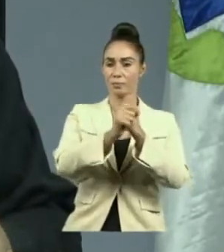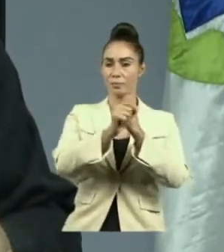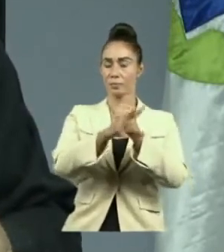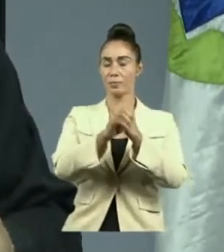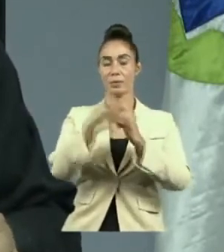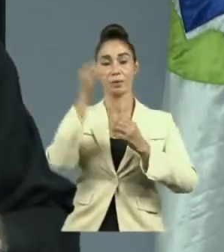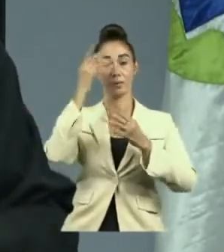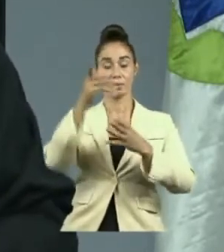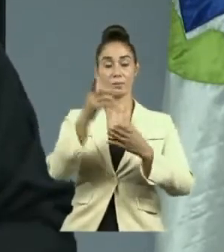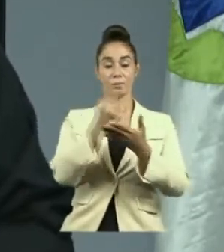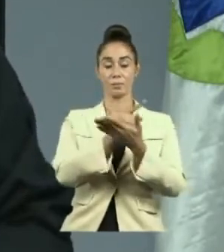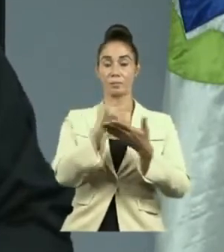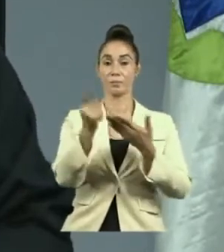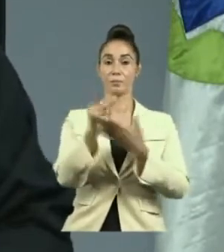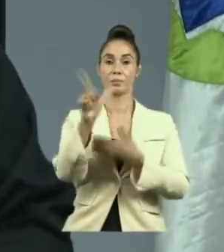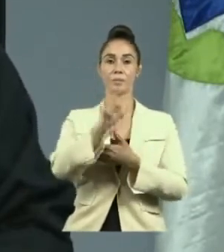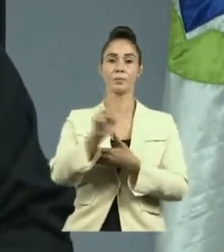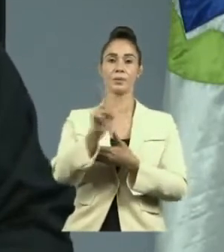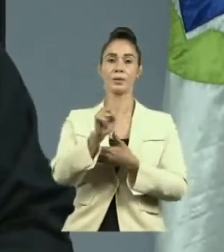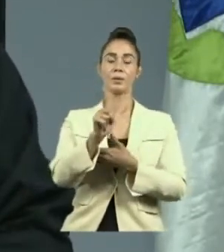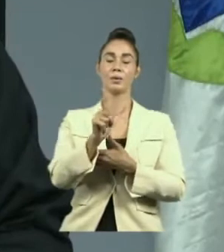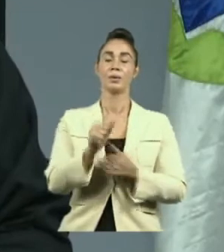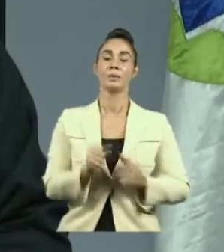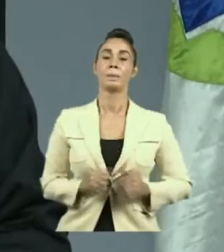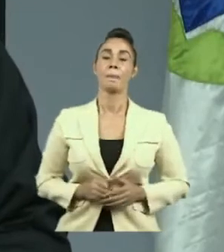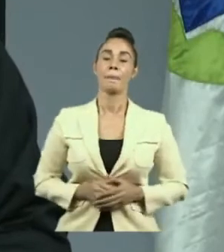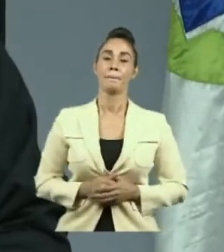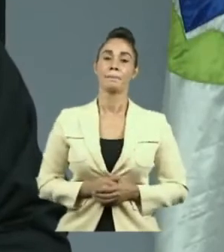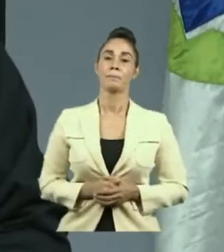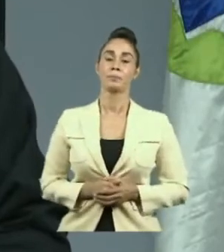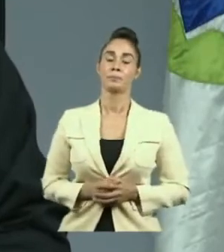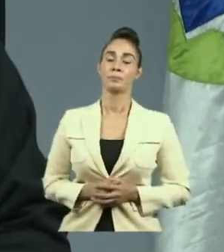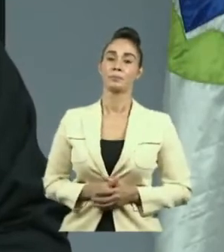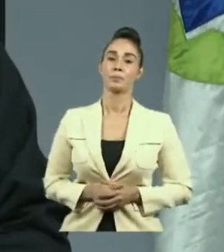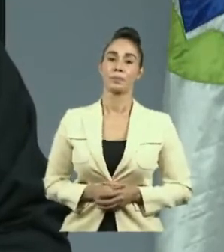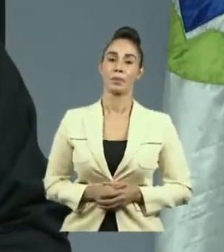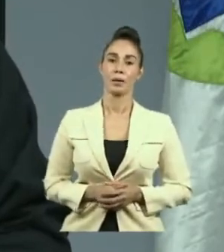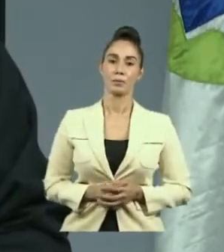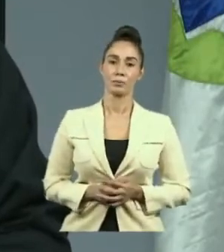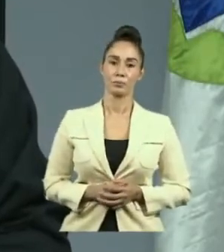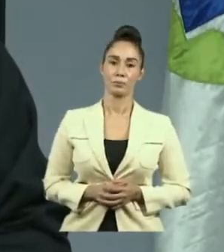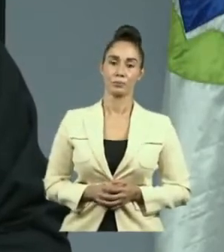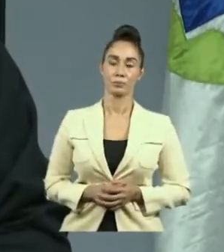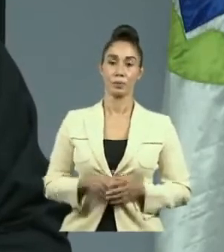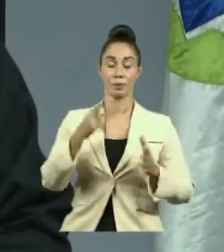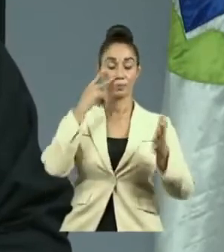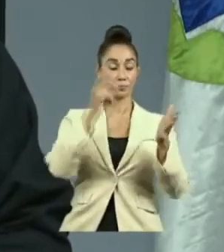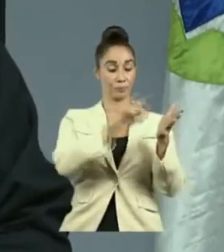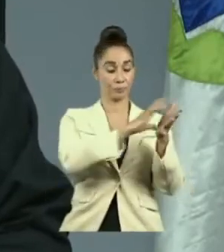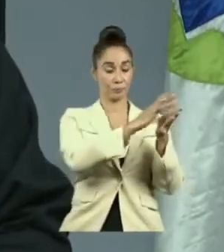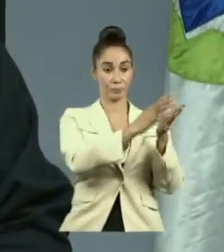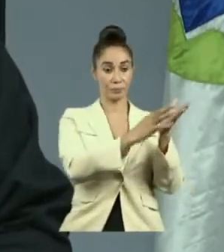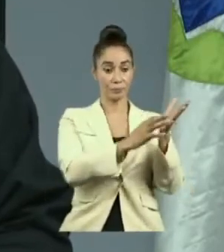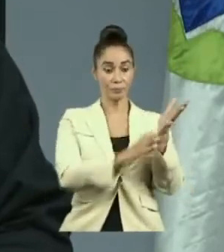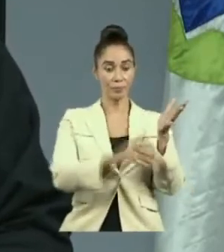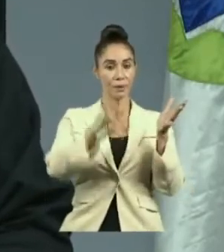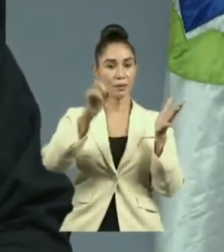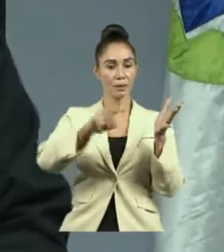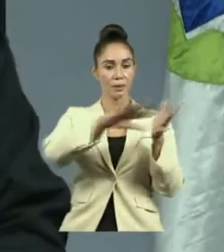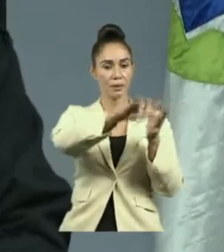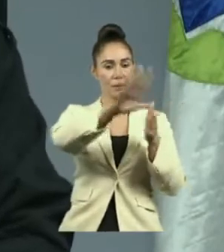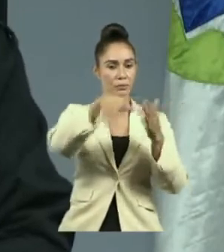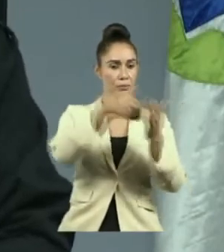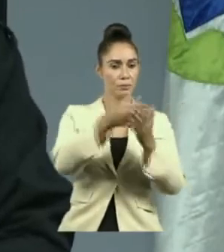próximo lunes la gráficas que necesitan para que tengan una idea